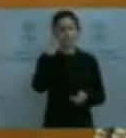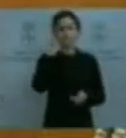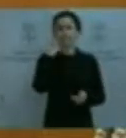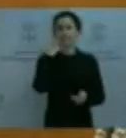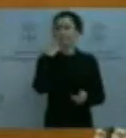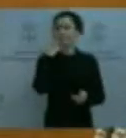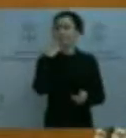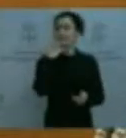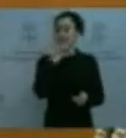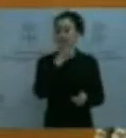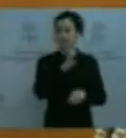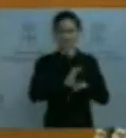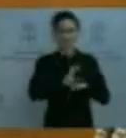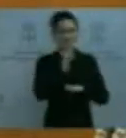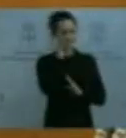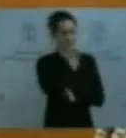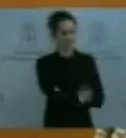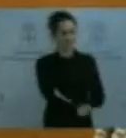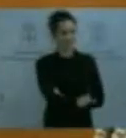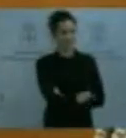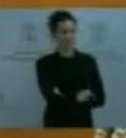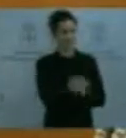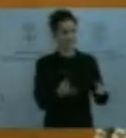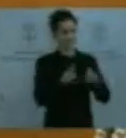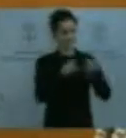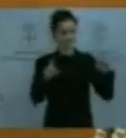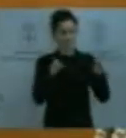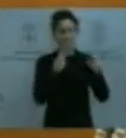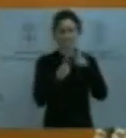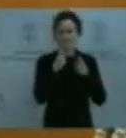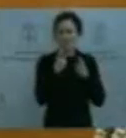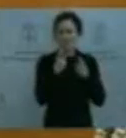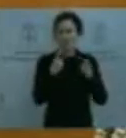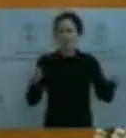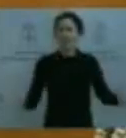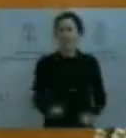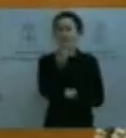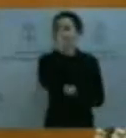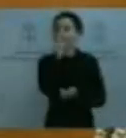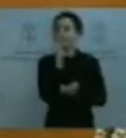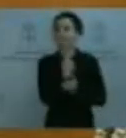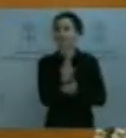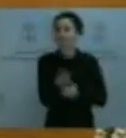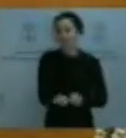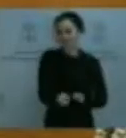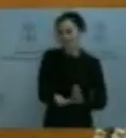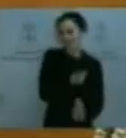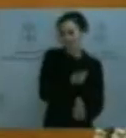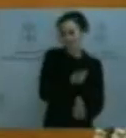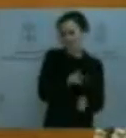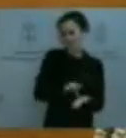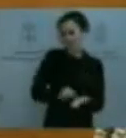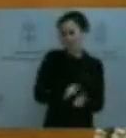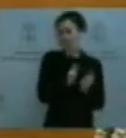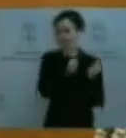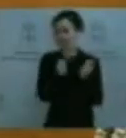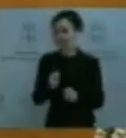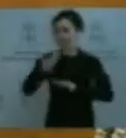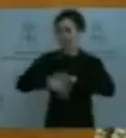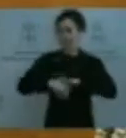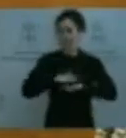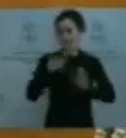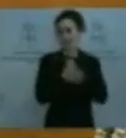La empresa consultora anuncia el perfil un mes antes de que le adjudiquen el contrato. Ustedes ponen límites en la definición del puesto de trabajo que limita incluso el trabajo de la